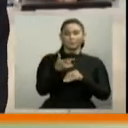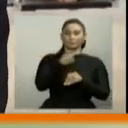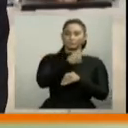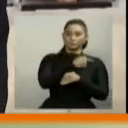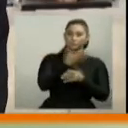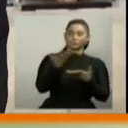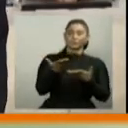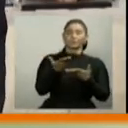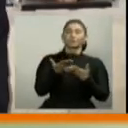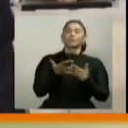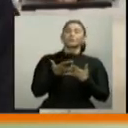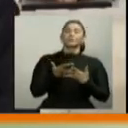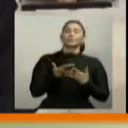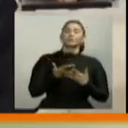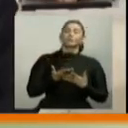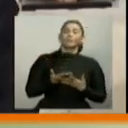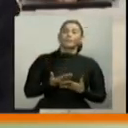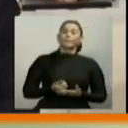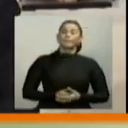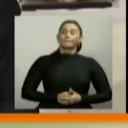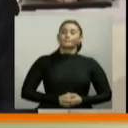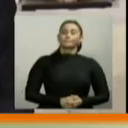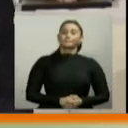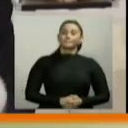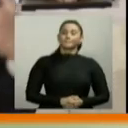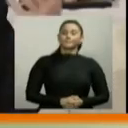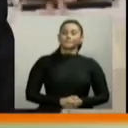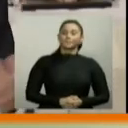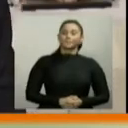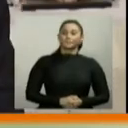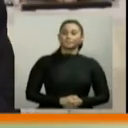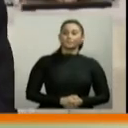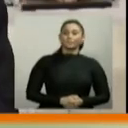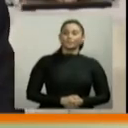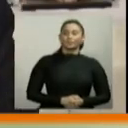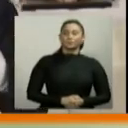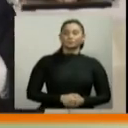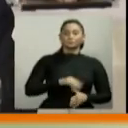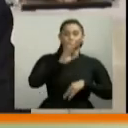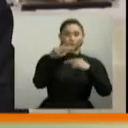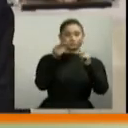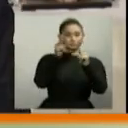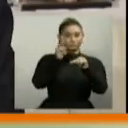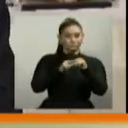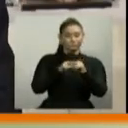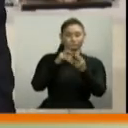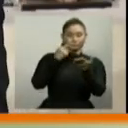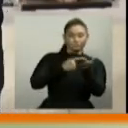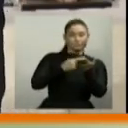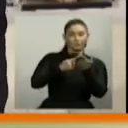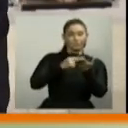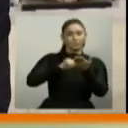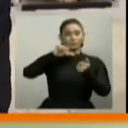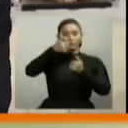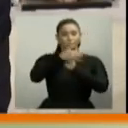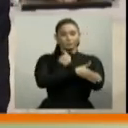a darte a buscar, es decir, hazte tu análisis del nivel